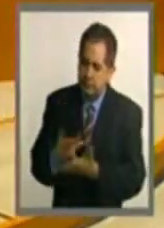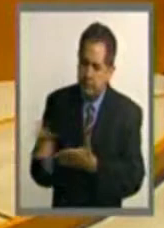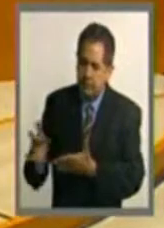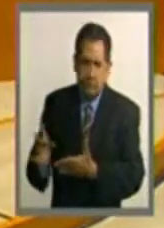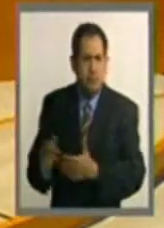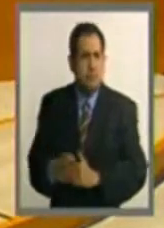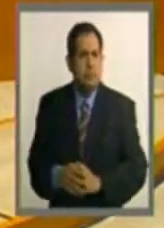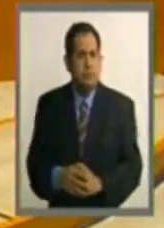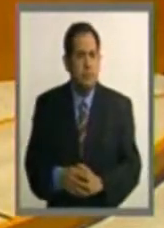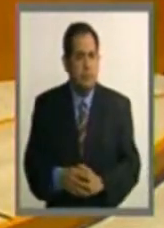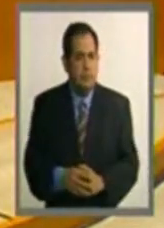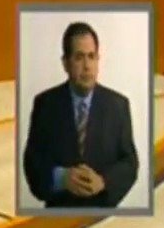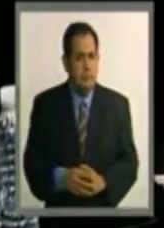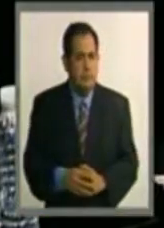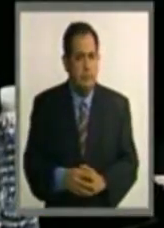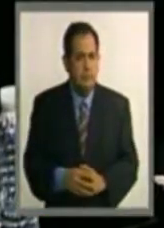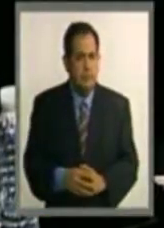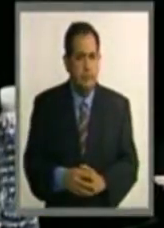Diva Damira.